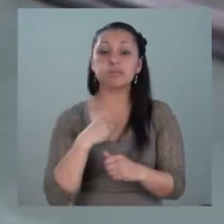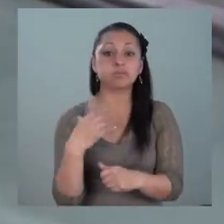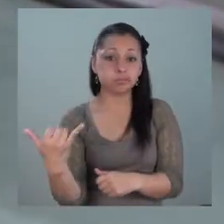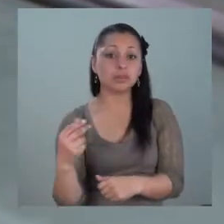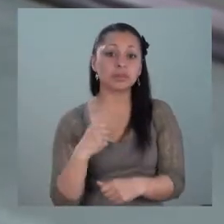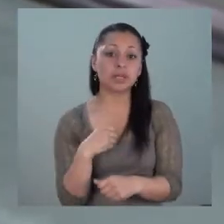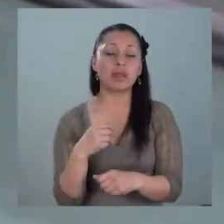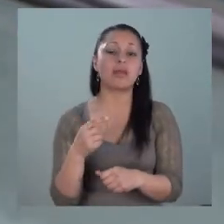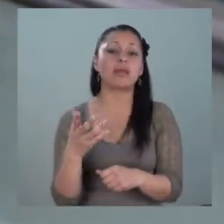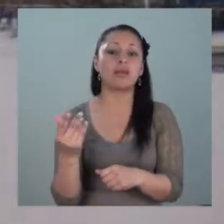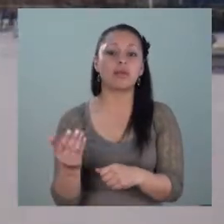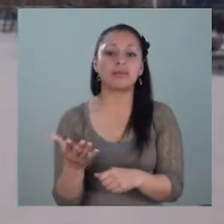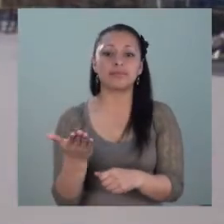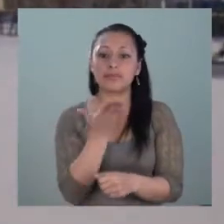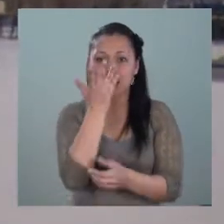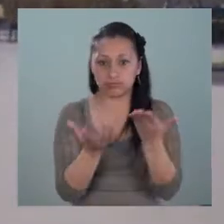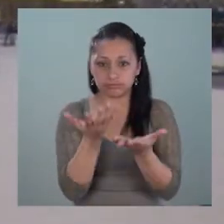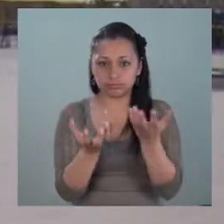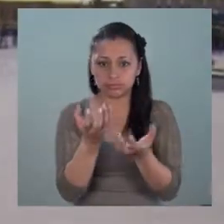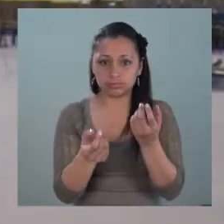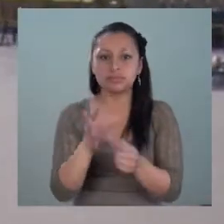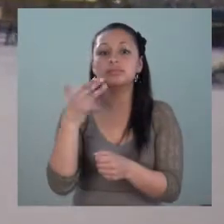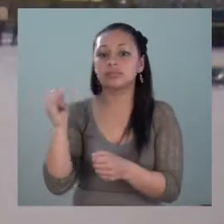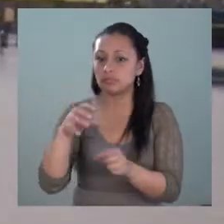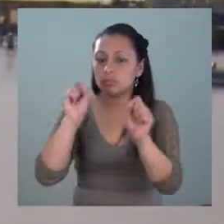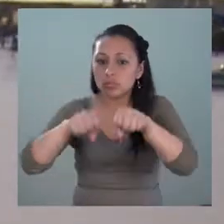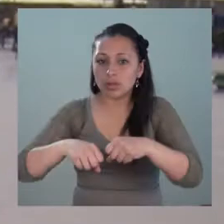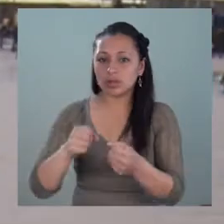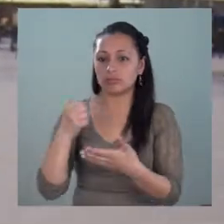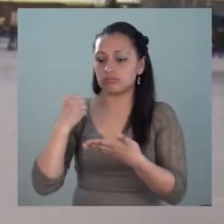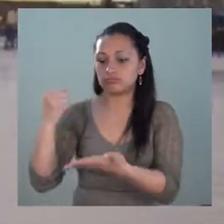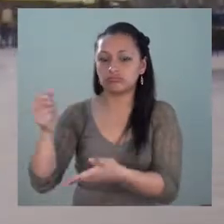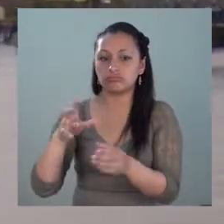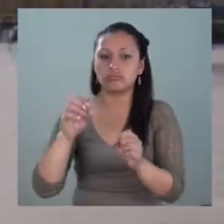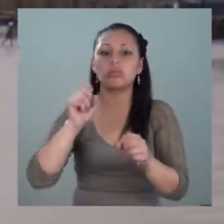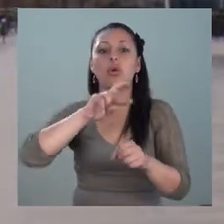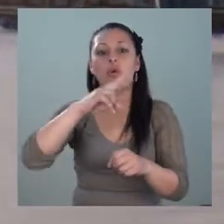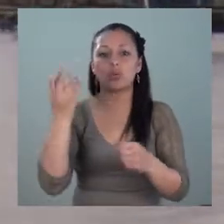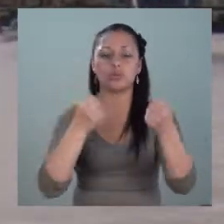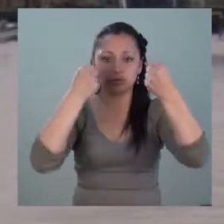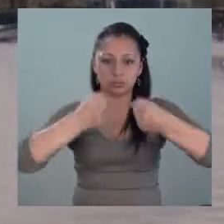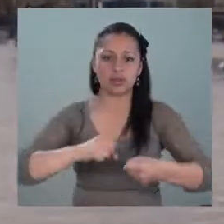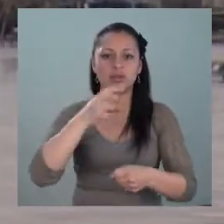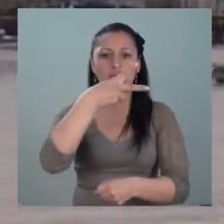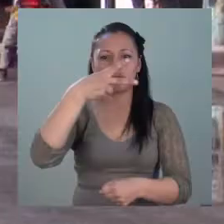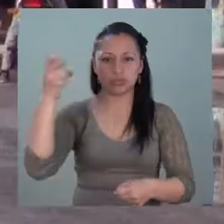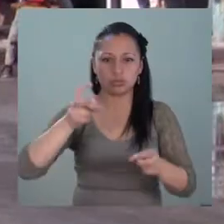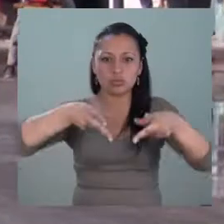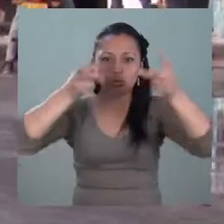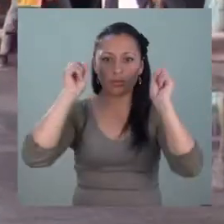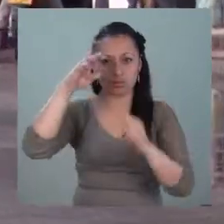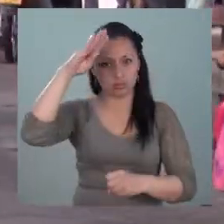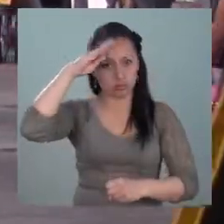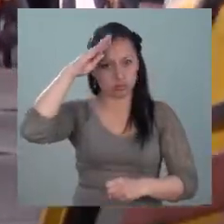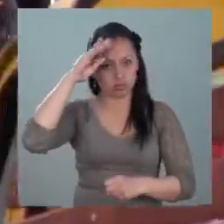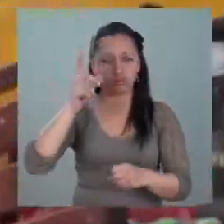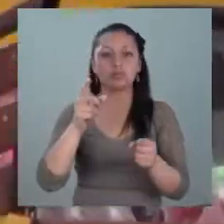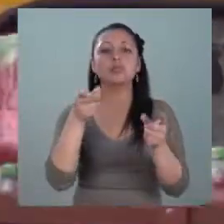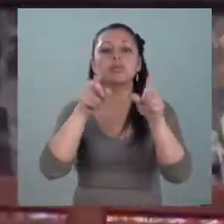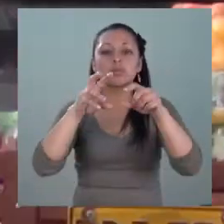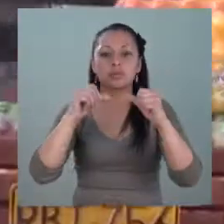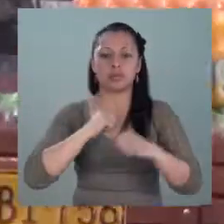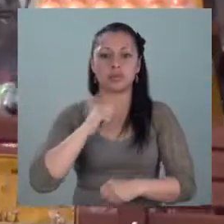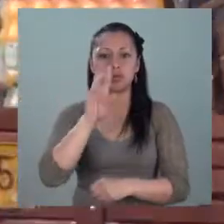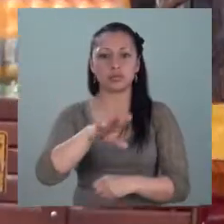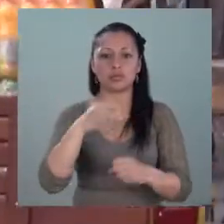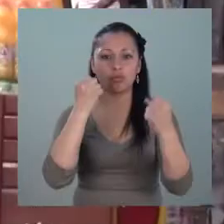con subsidio de gas. En materia de seguridad hay 200 nuevos policías. Se creó la fuerza